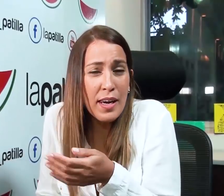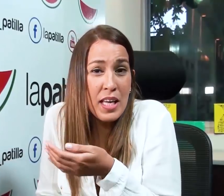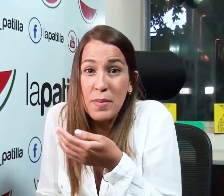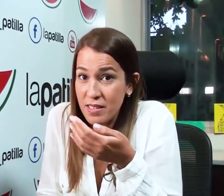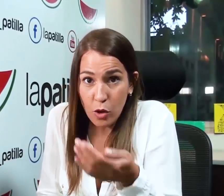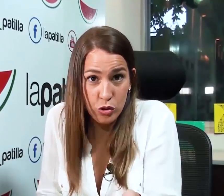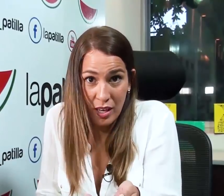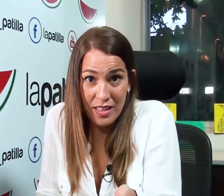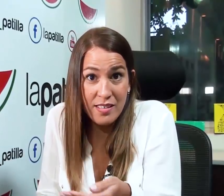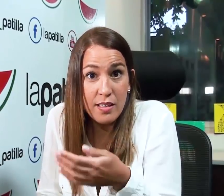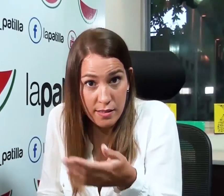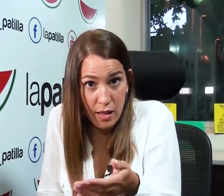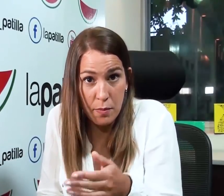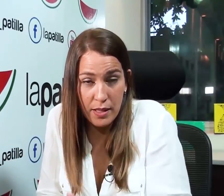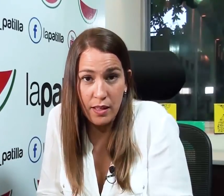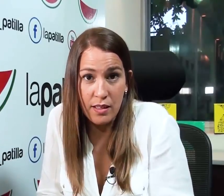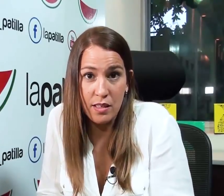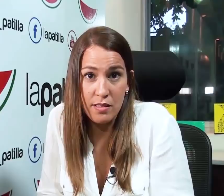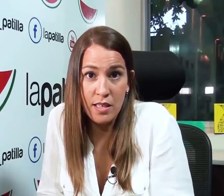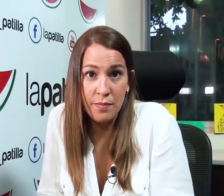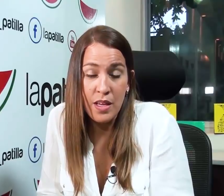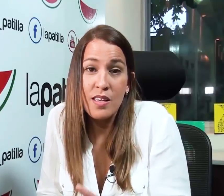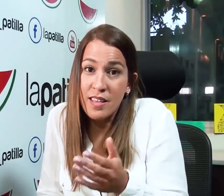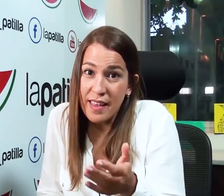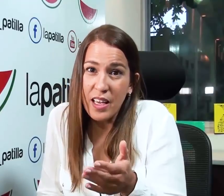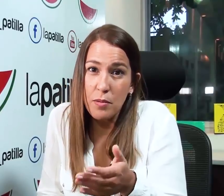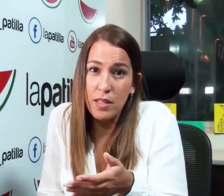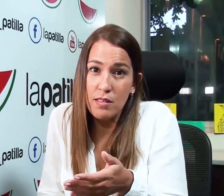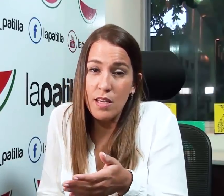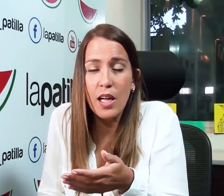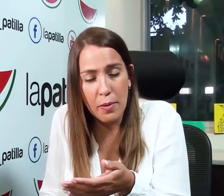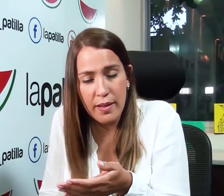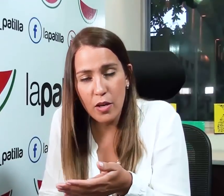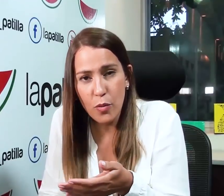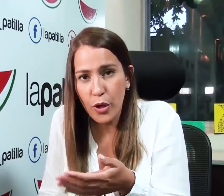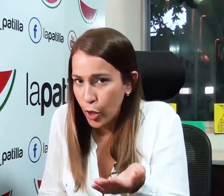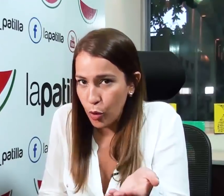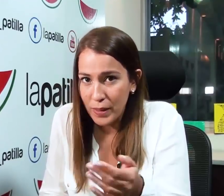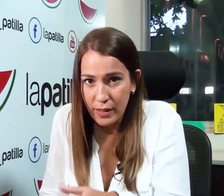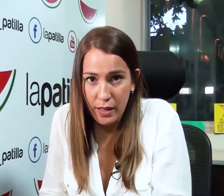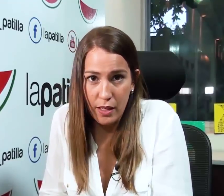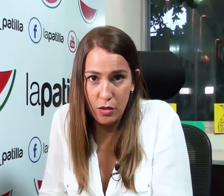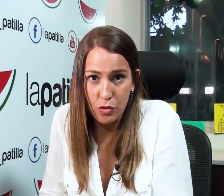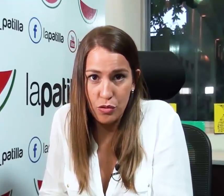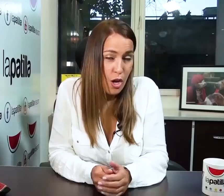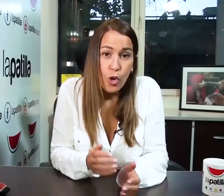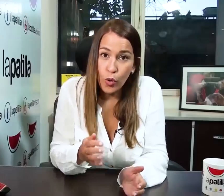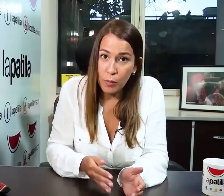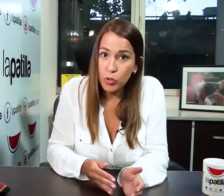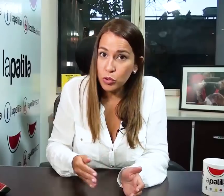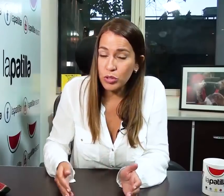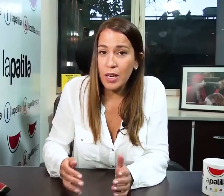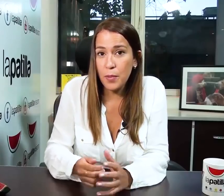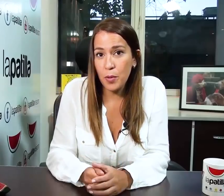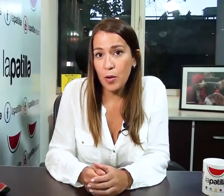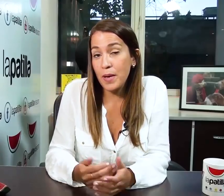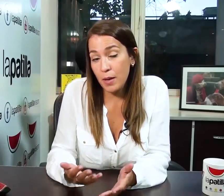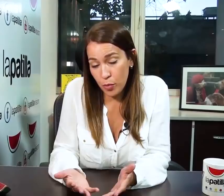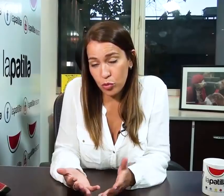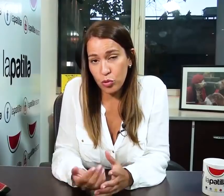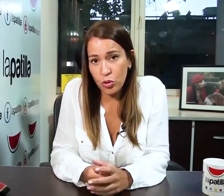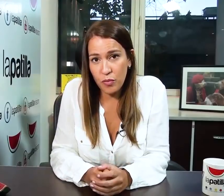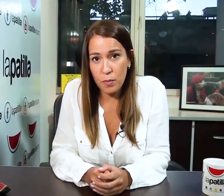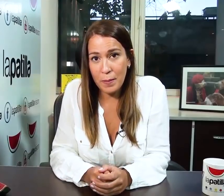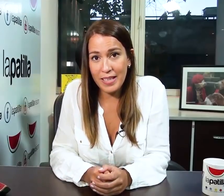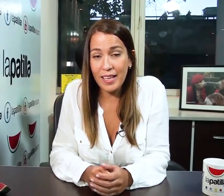Mientras los del régimen se contradicen y se desmienten entre sí, se deja en evidencia que el verdadero bloqueo lo mantienen ellos. Con el monto total aprobado para